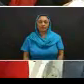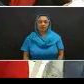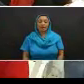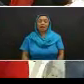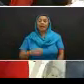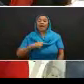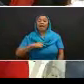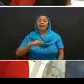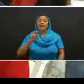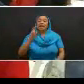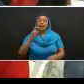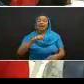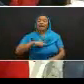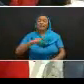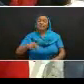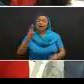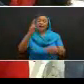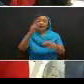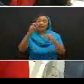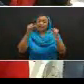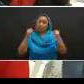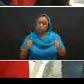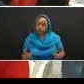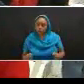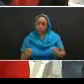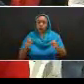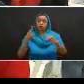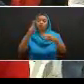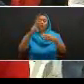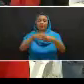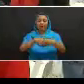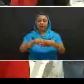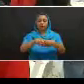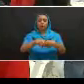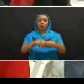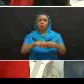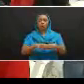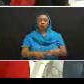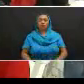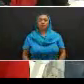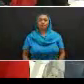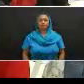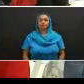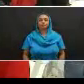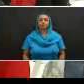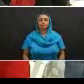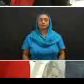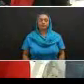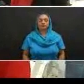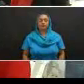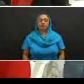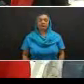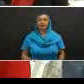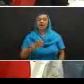El que está en el trono sentado,